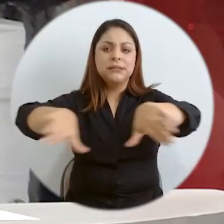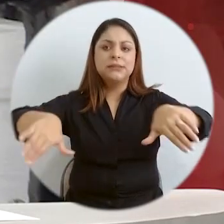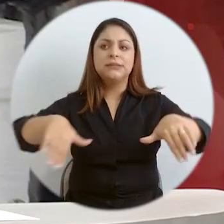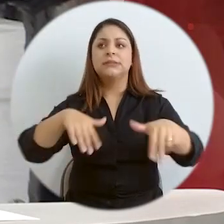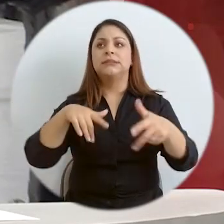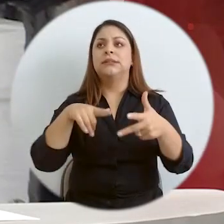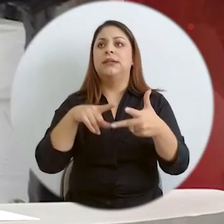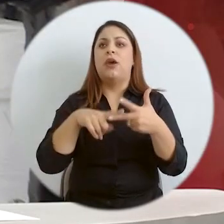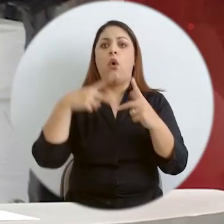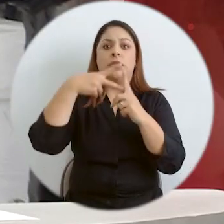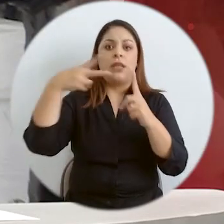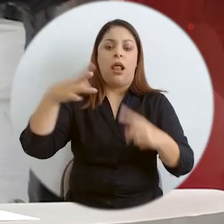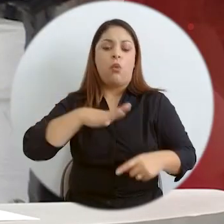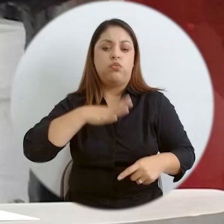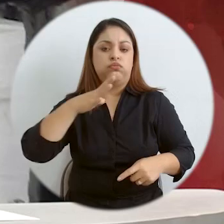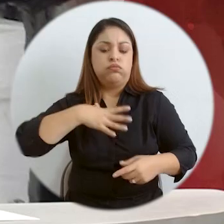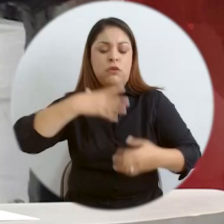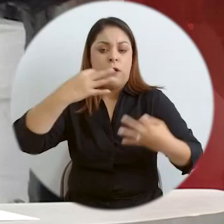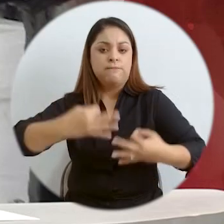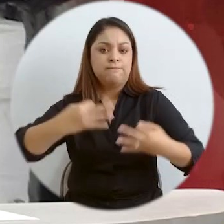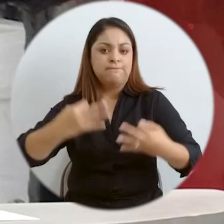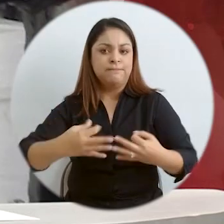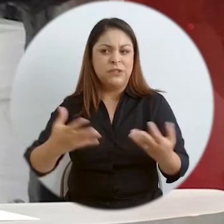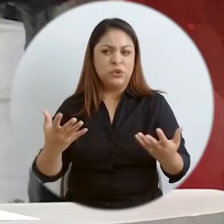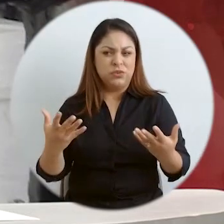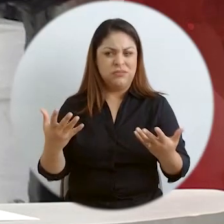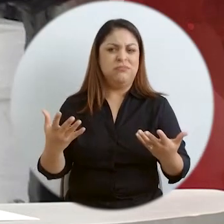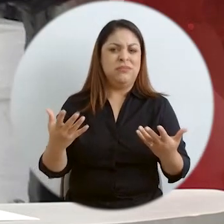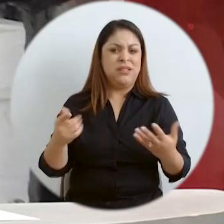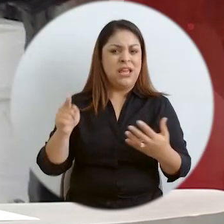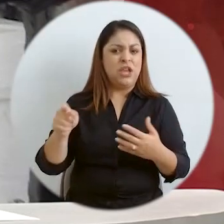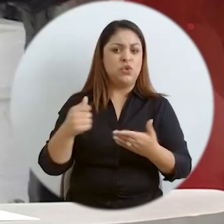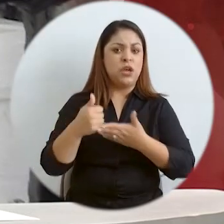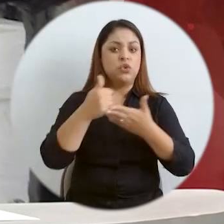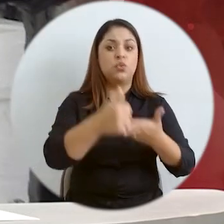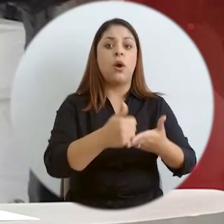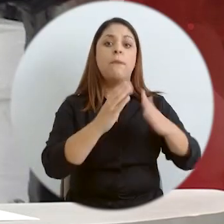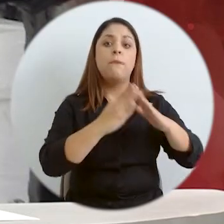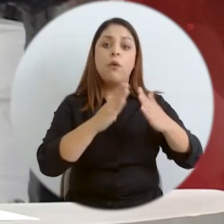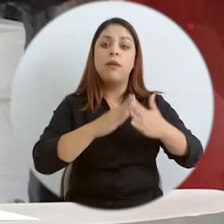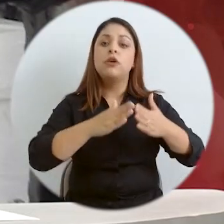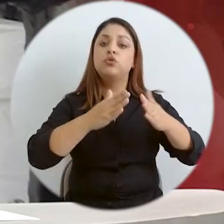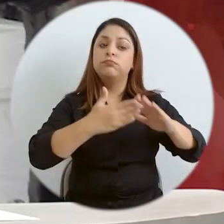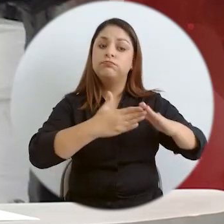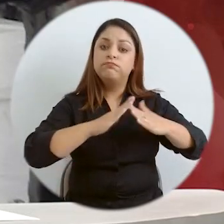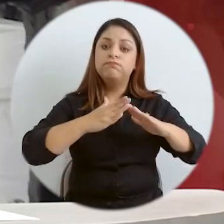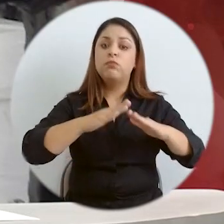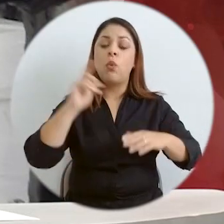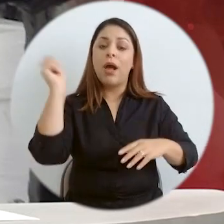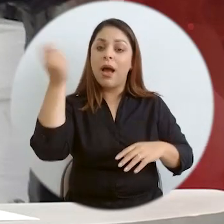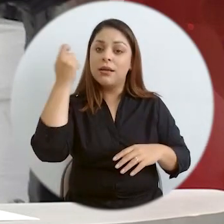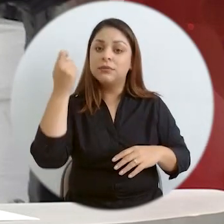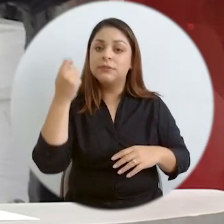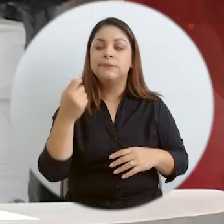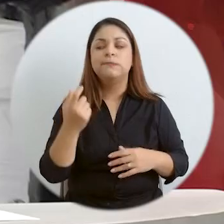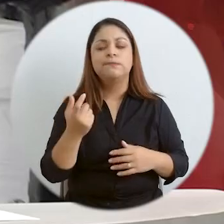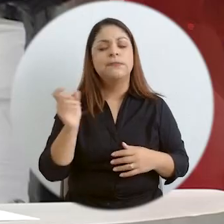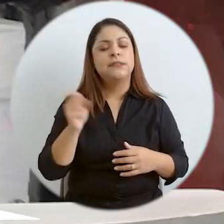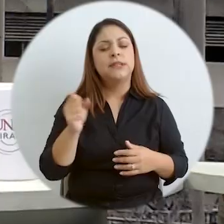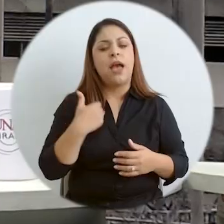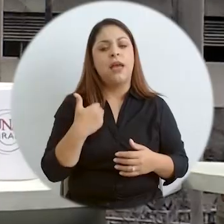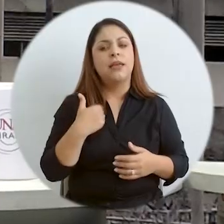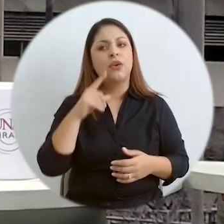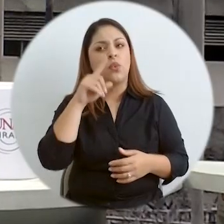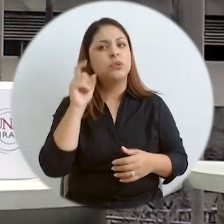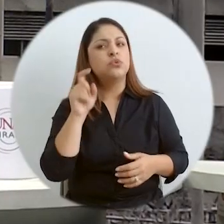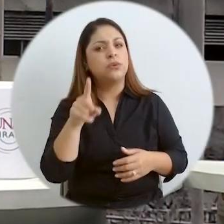está traduciendo en mejoras para la población guanacasteca. Sí, definitivamente eso hay que cuestionarlo.